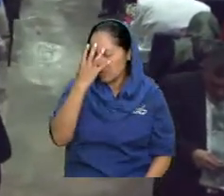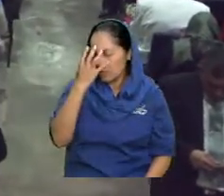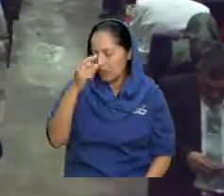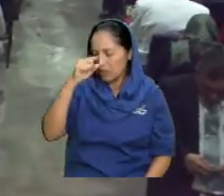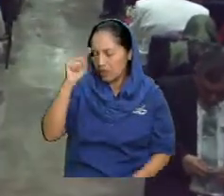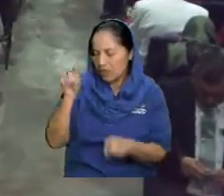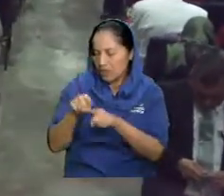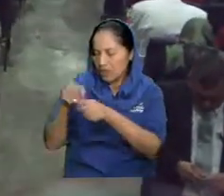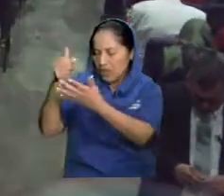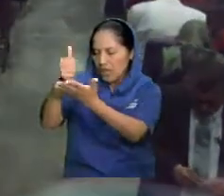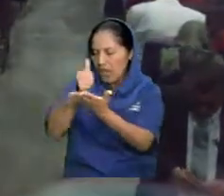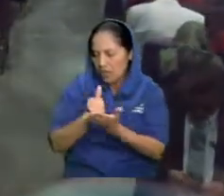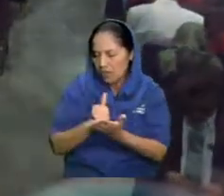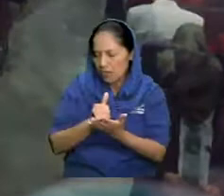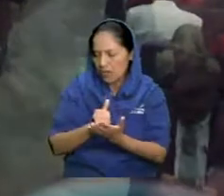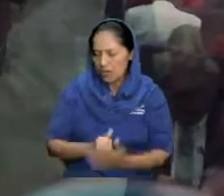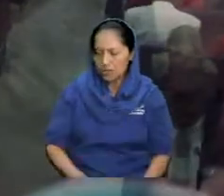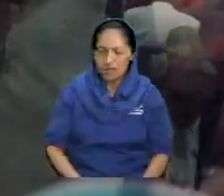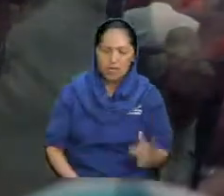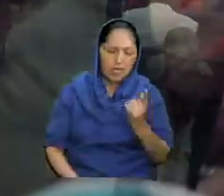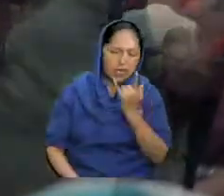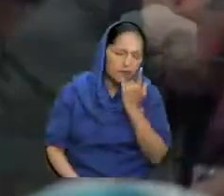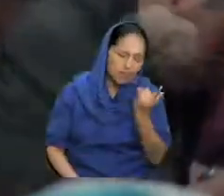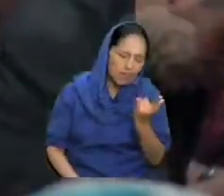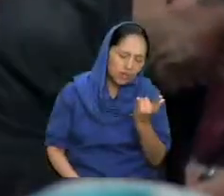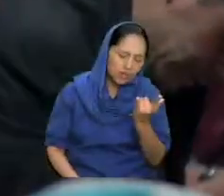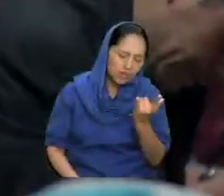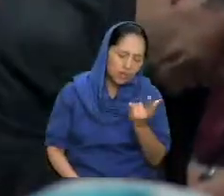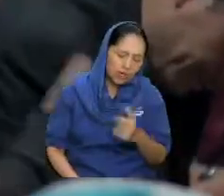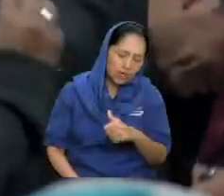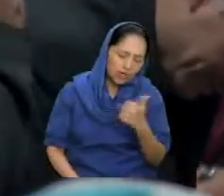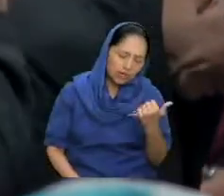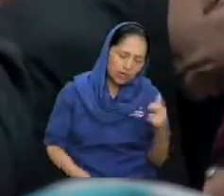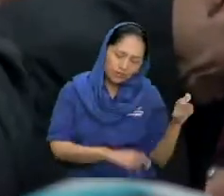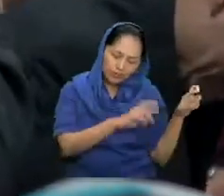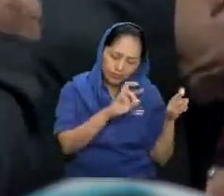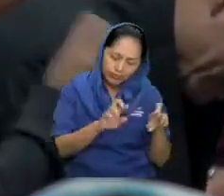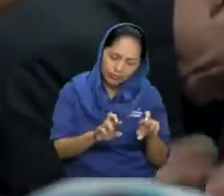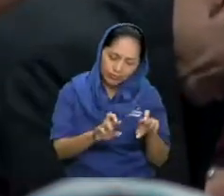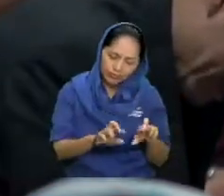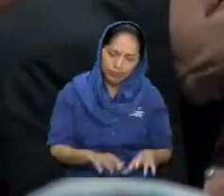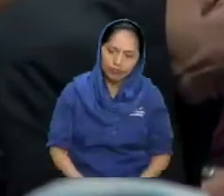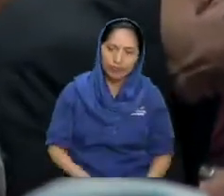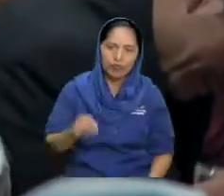que pecan contra nosotros. Comamos hoy en el nombre de Jesús.